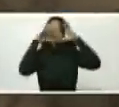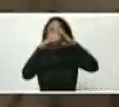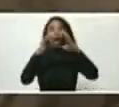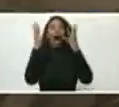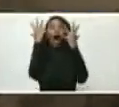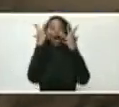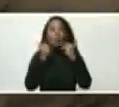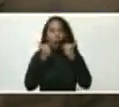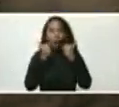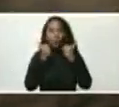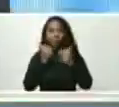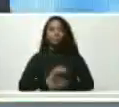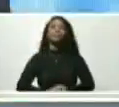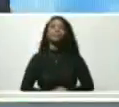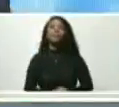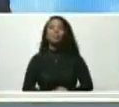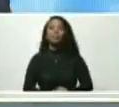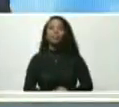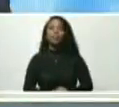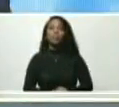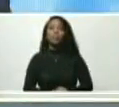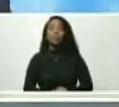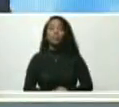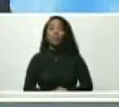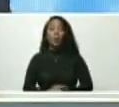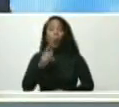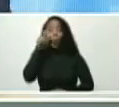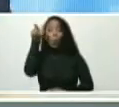Animales, AFACA. Celso